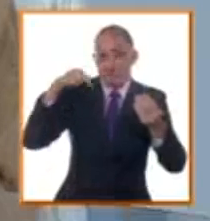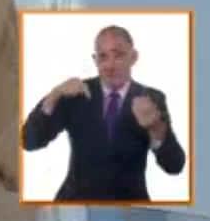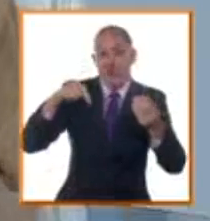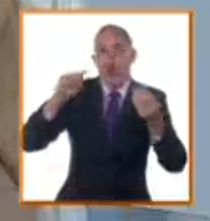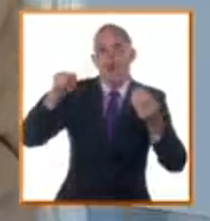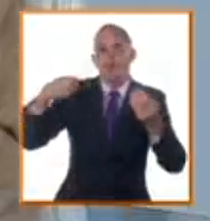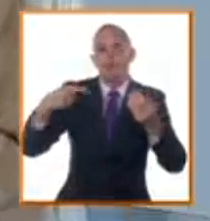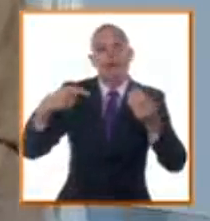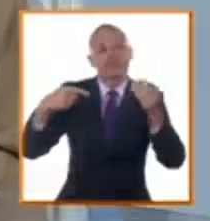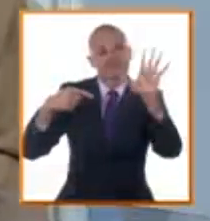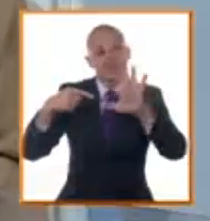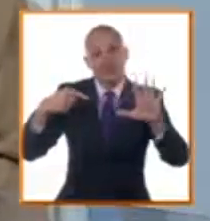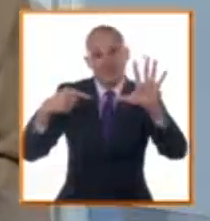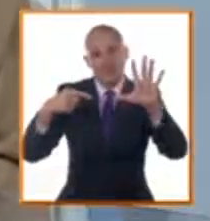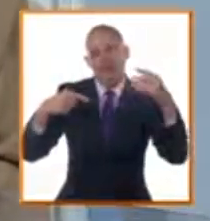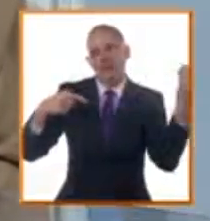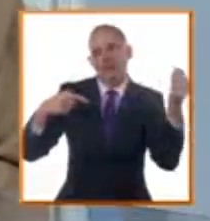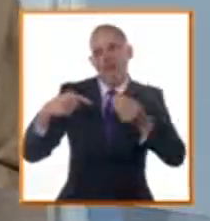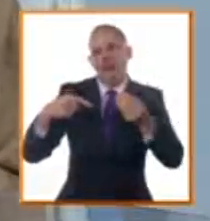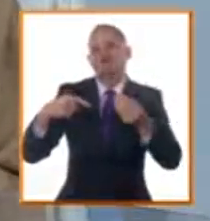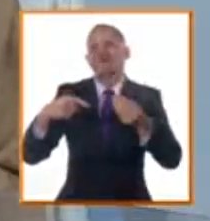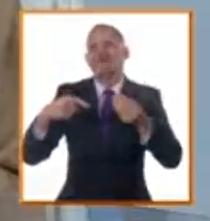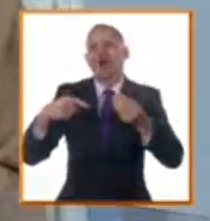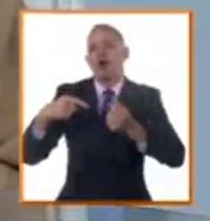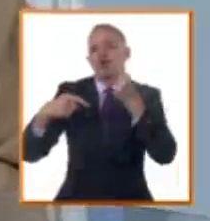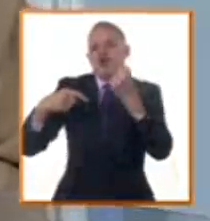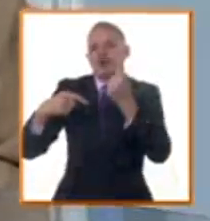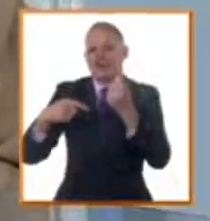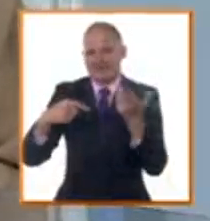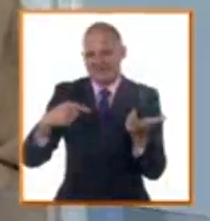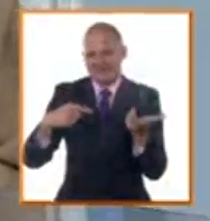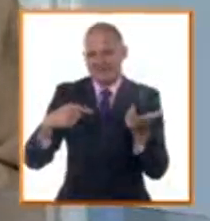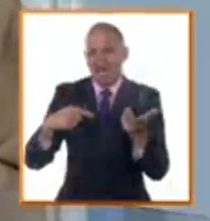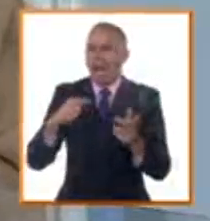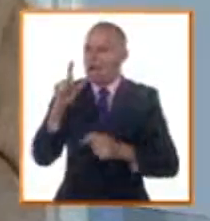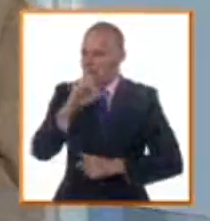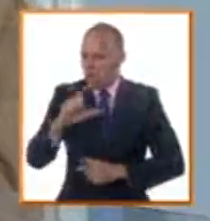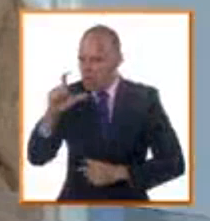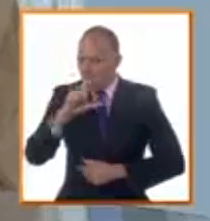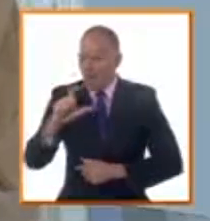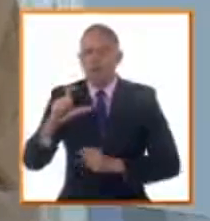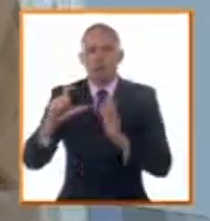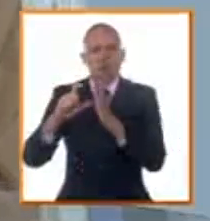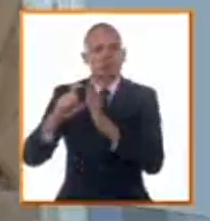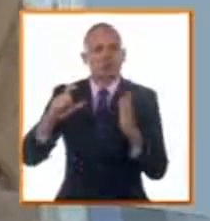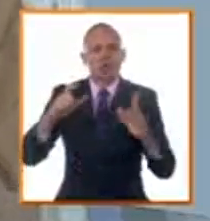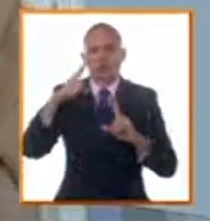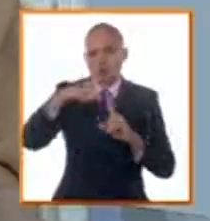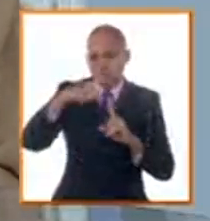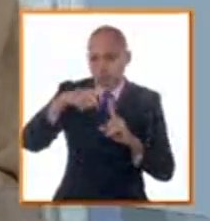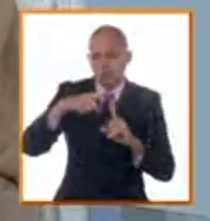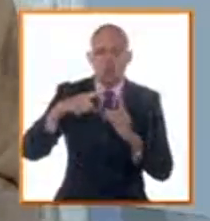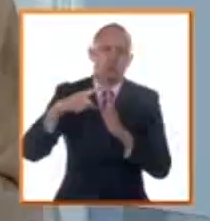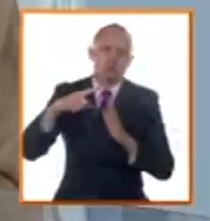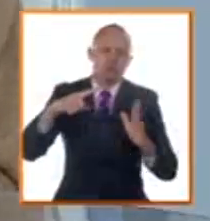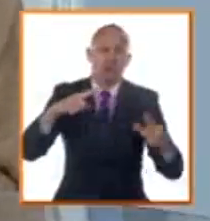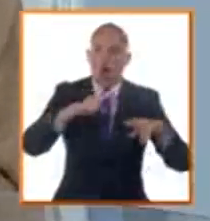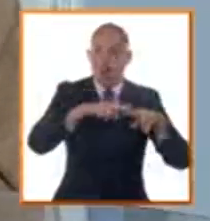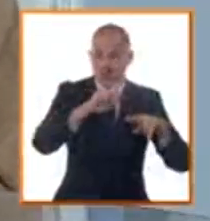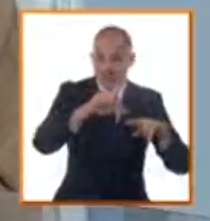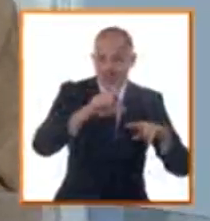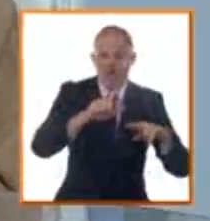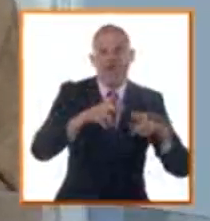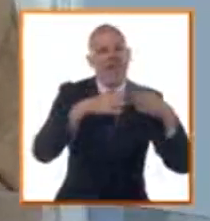la región oriental, sobre todo desde Camagüey, Las Tunas, en Holguín y sobre la provincia de Granma, y produjeron estas